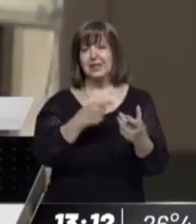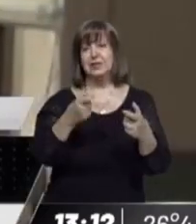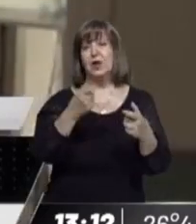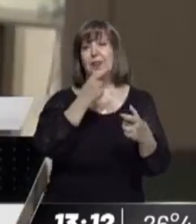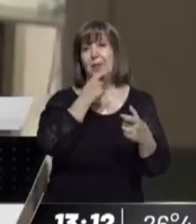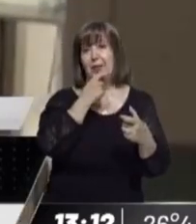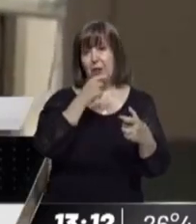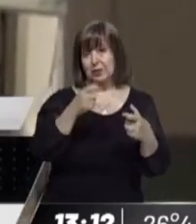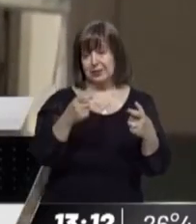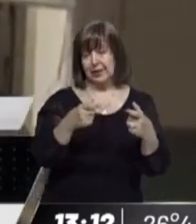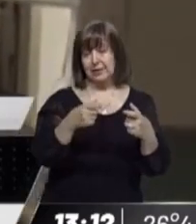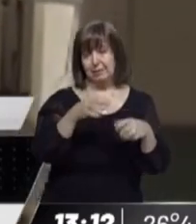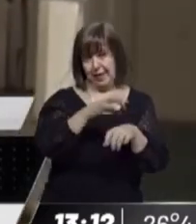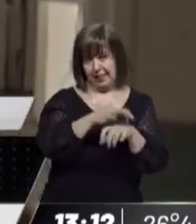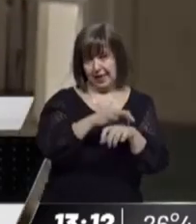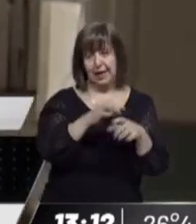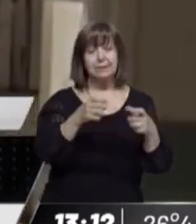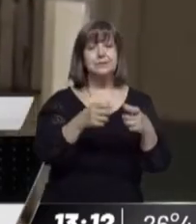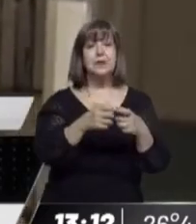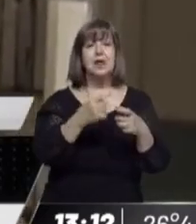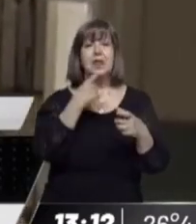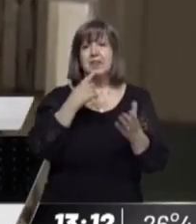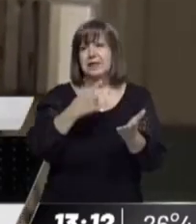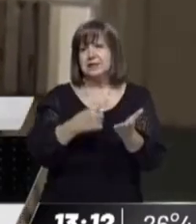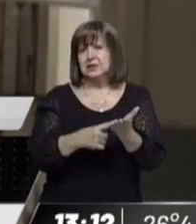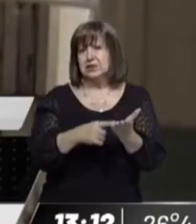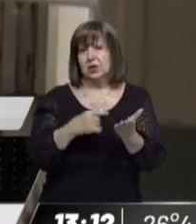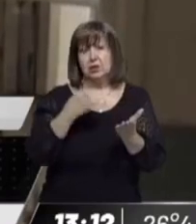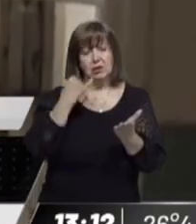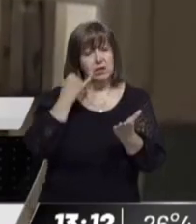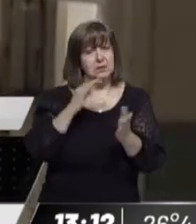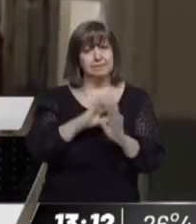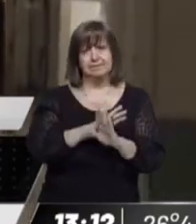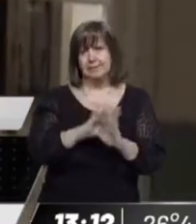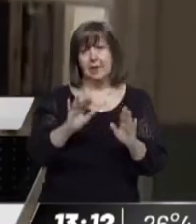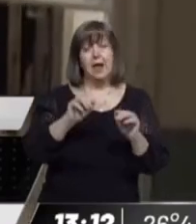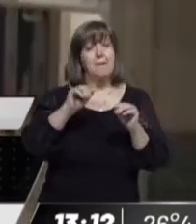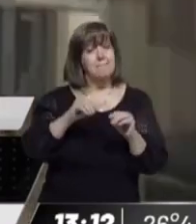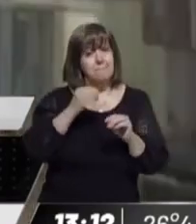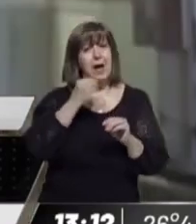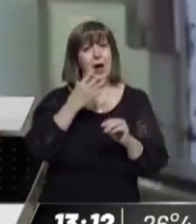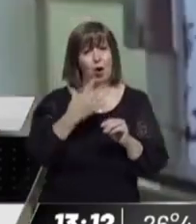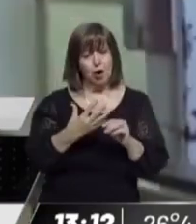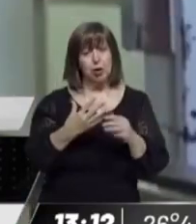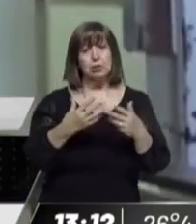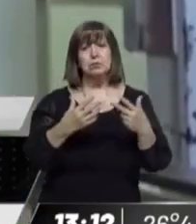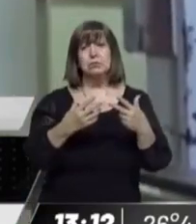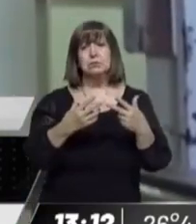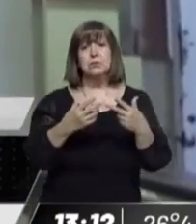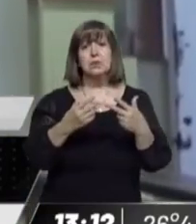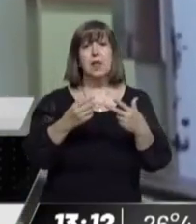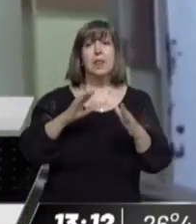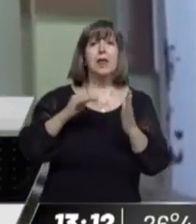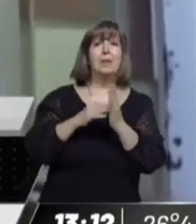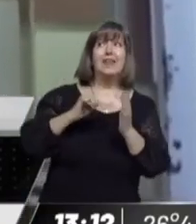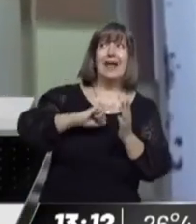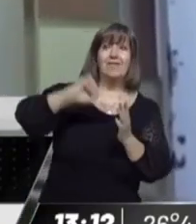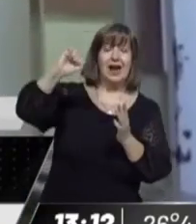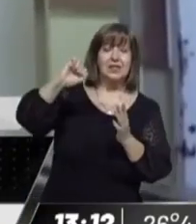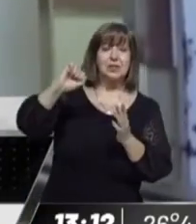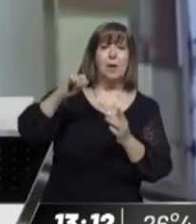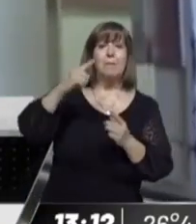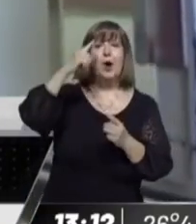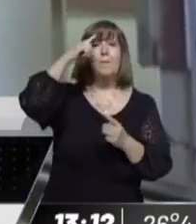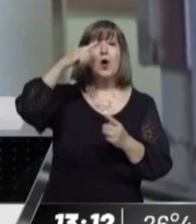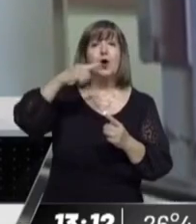Mendoza eh determinamos que el el ajuste fuera por inflación pero